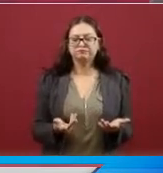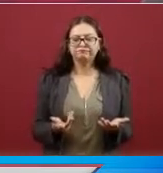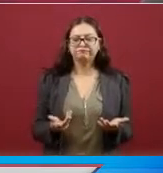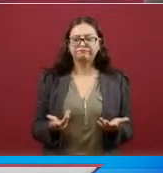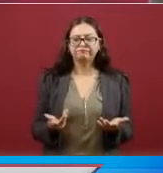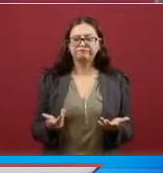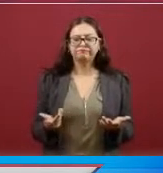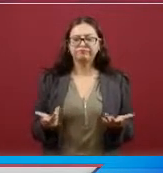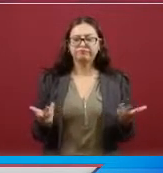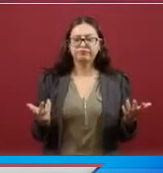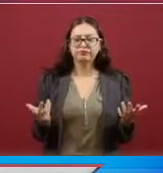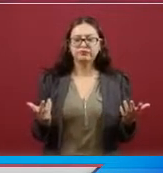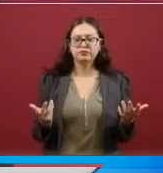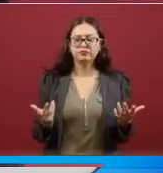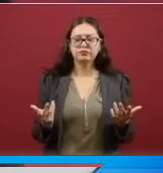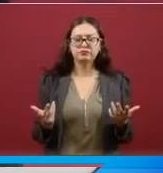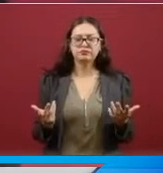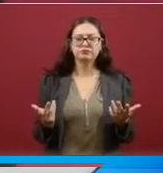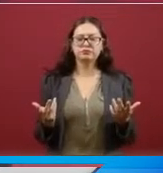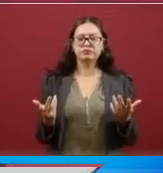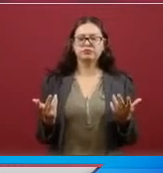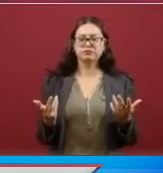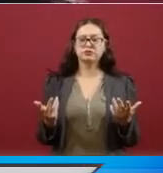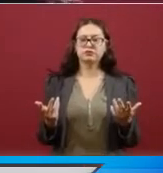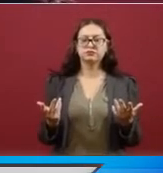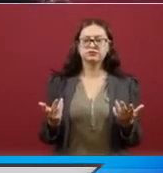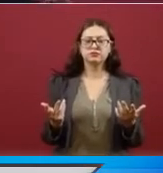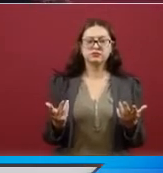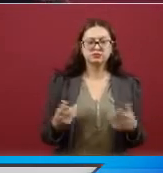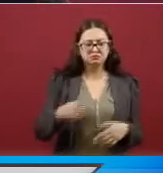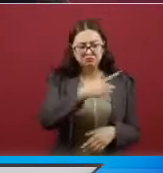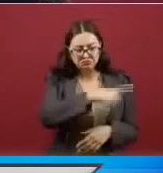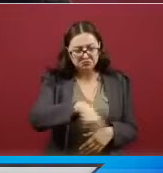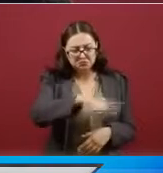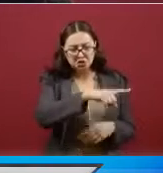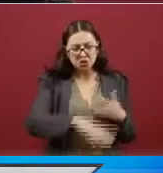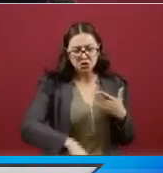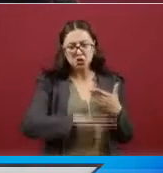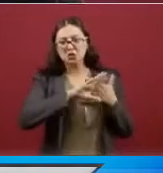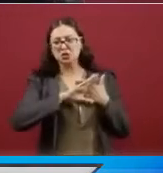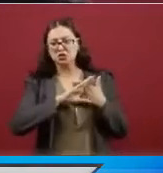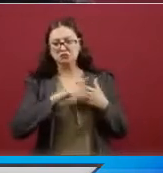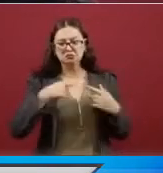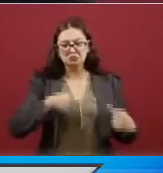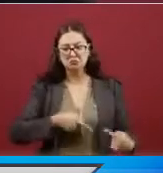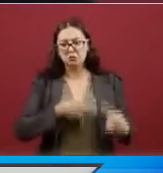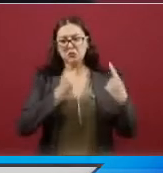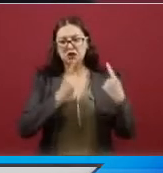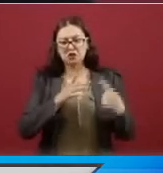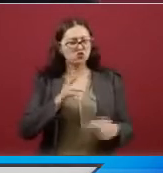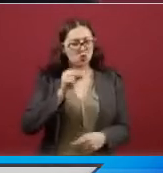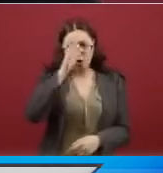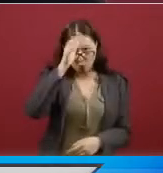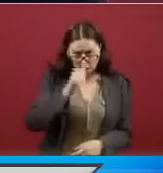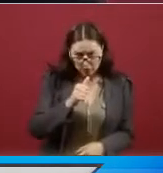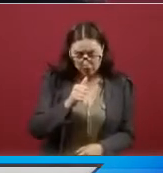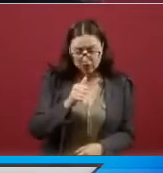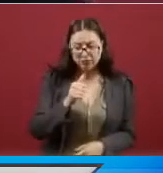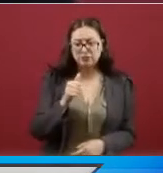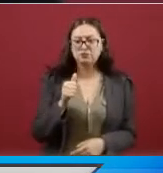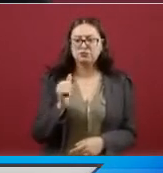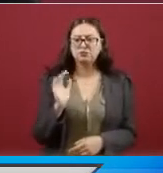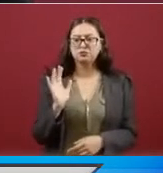realidad, es parte de la democracia el derecho a la libre manifestación con respeto. No se callará ante la hipocresía del neoliberalismo.